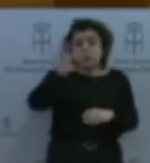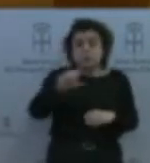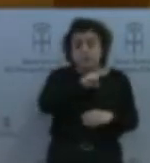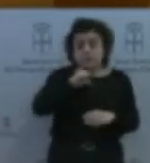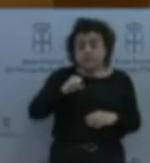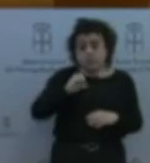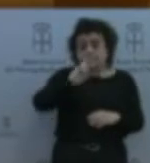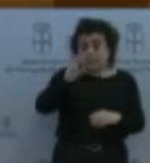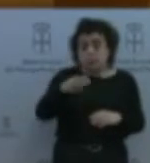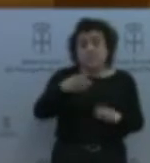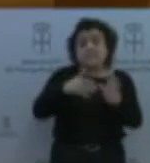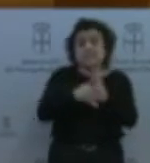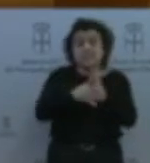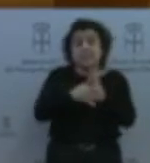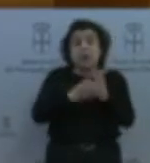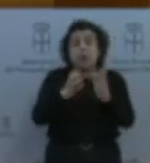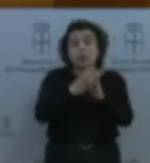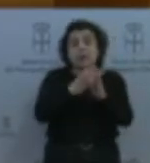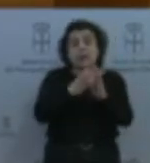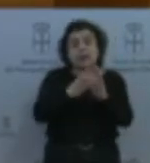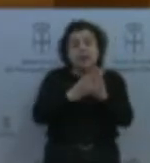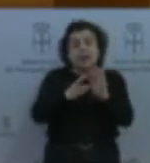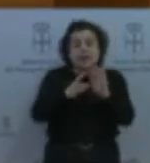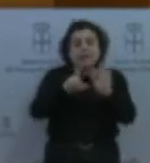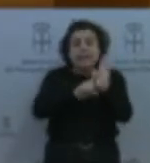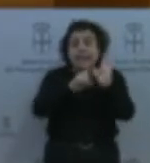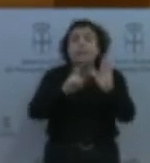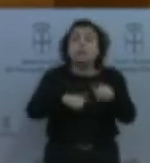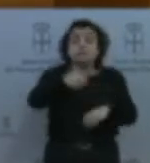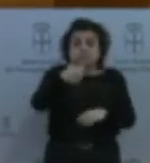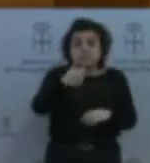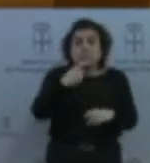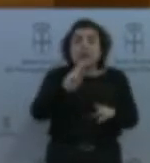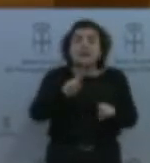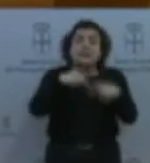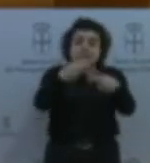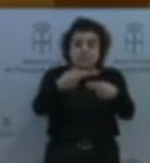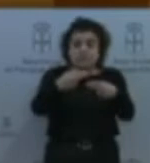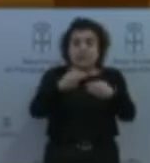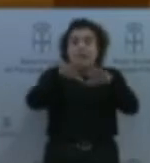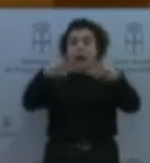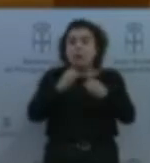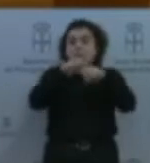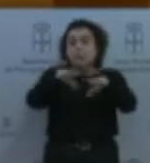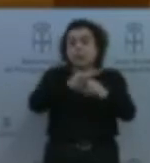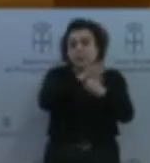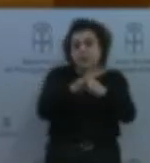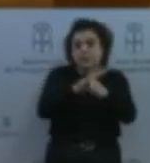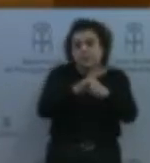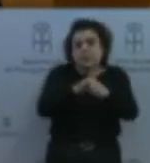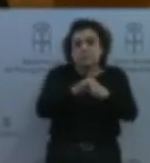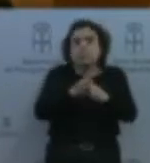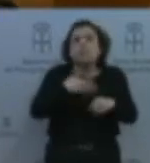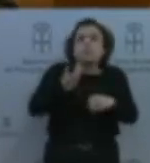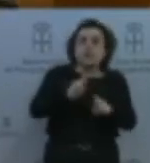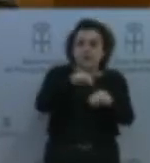permite, por ejemplo, en la respuesta a la pandemia, dar otro tipo de respuestas, ¿no? Valga la redundancia. Decía